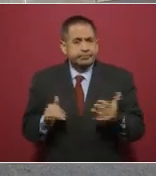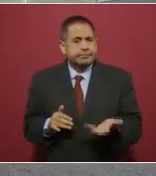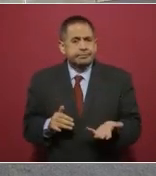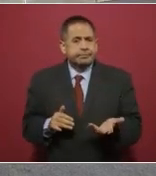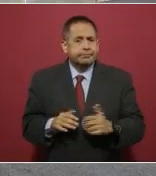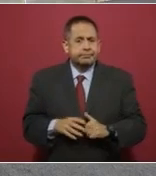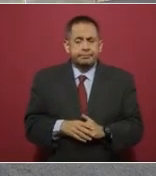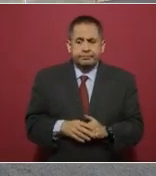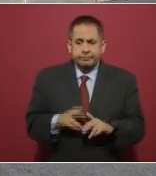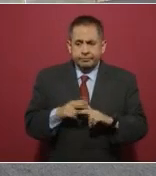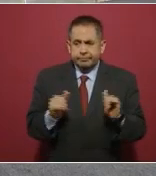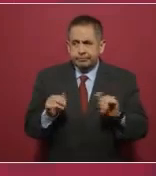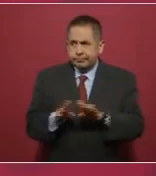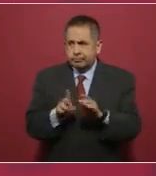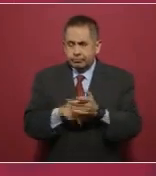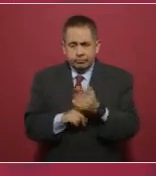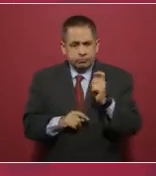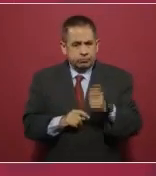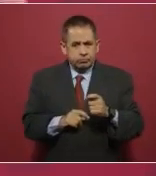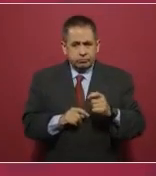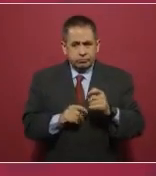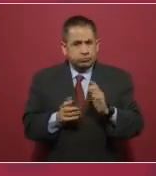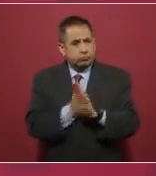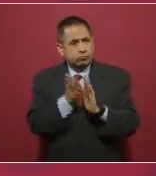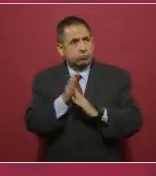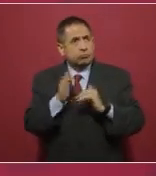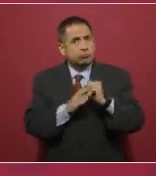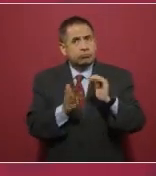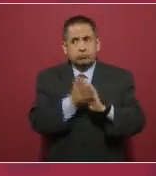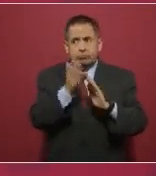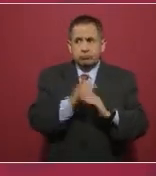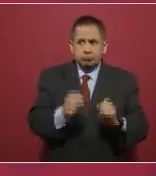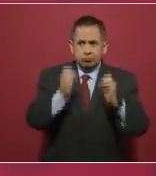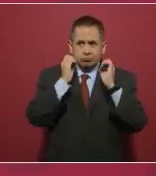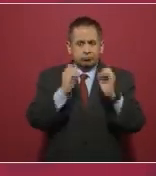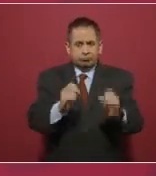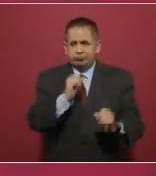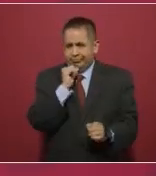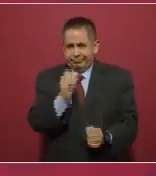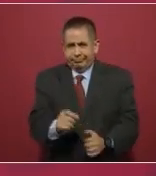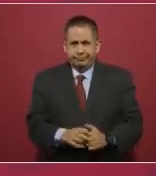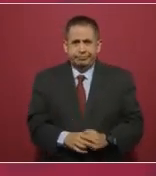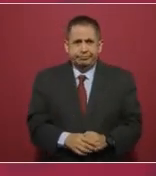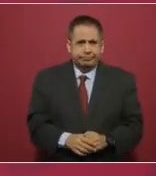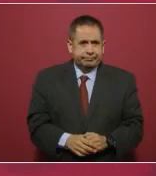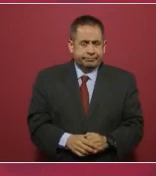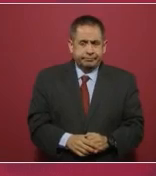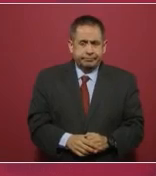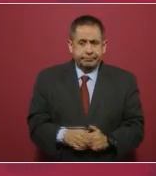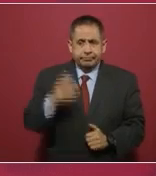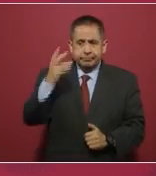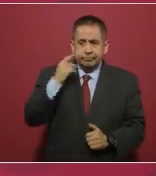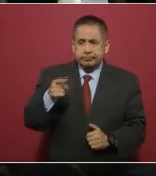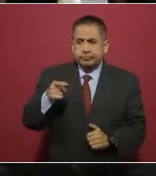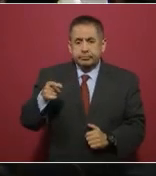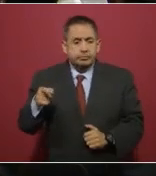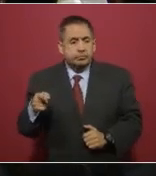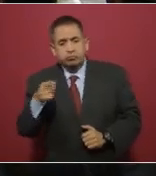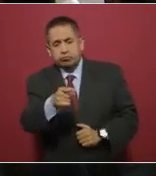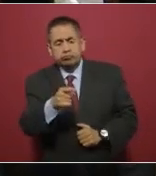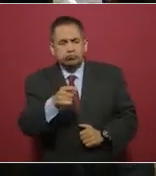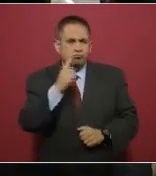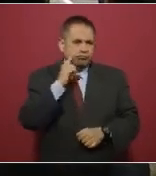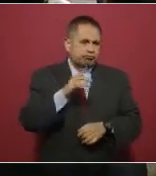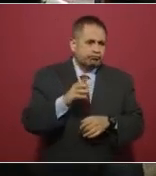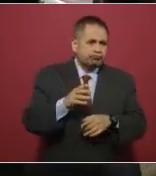a construir instalaciones. los mandaban a operativos a los